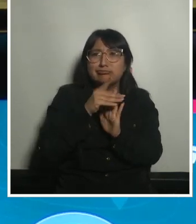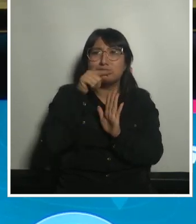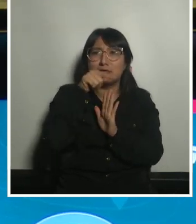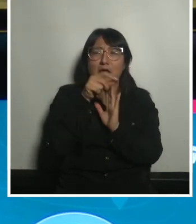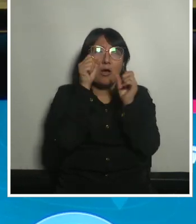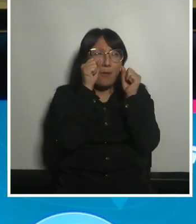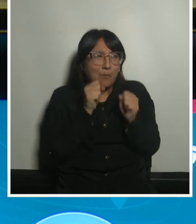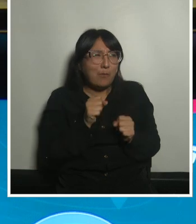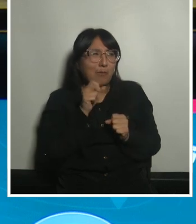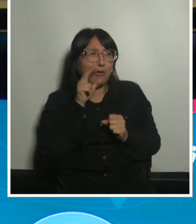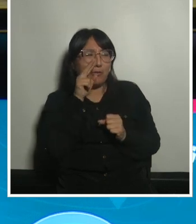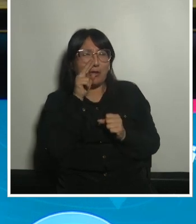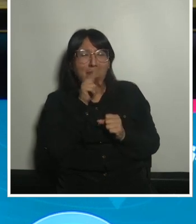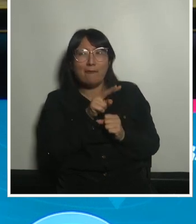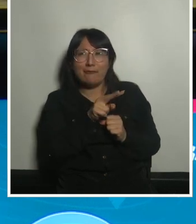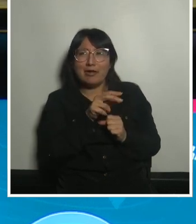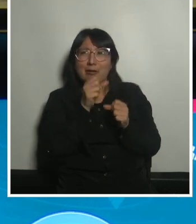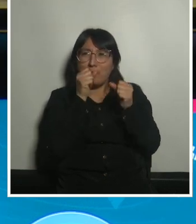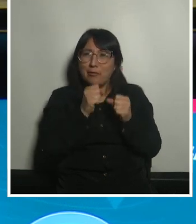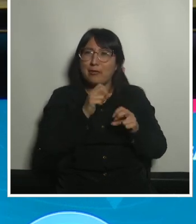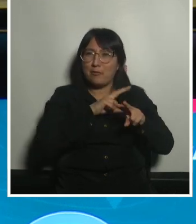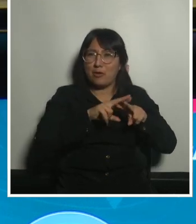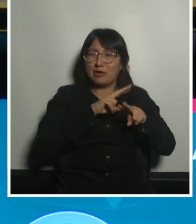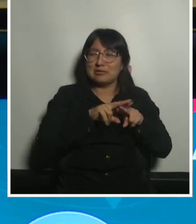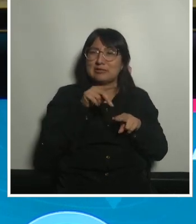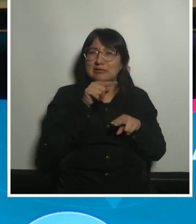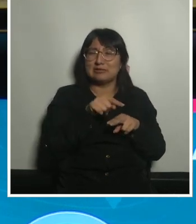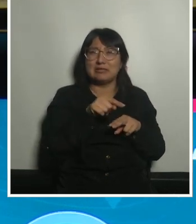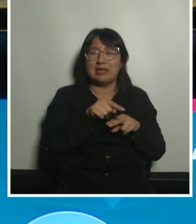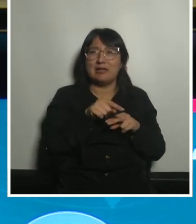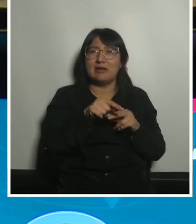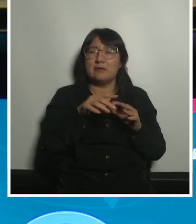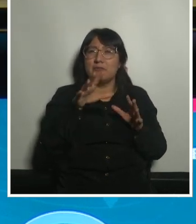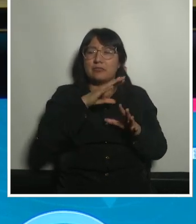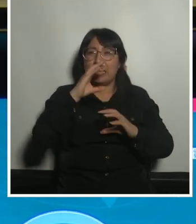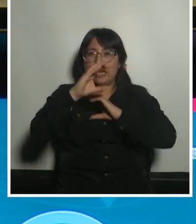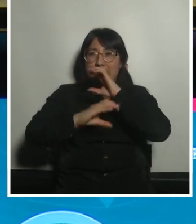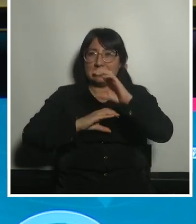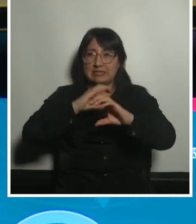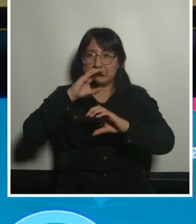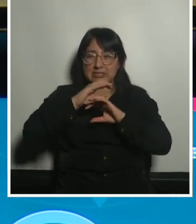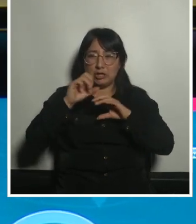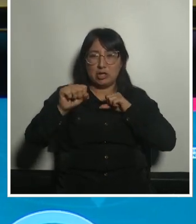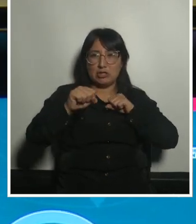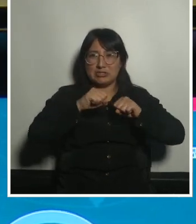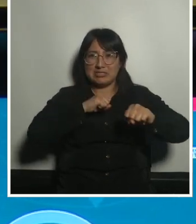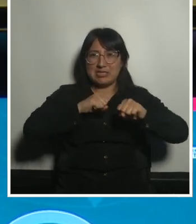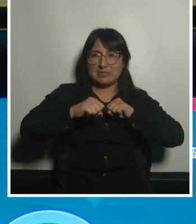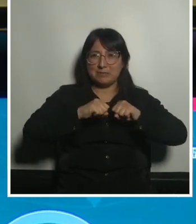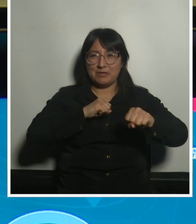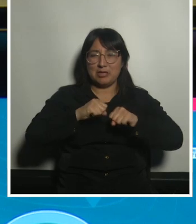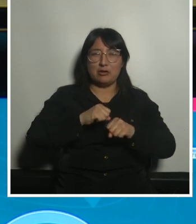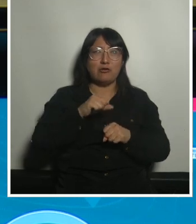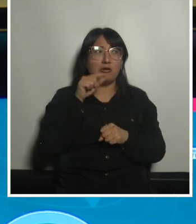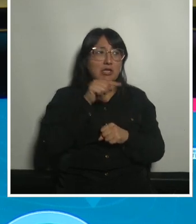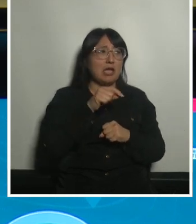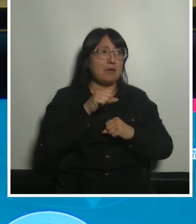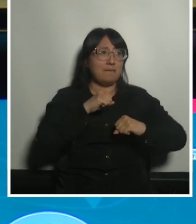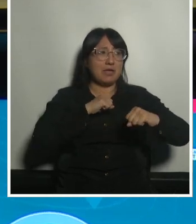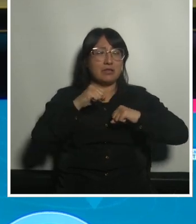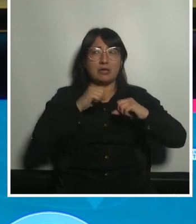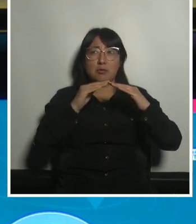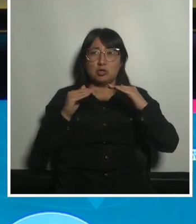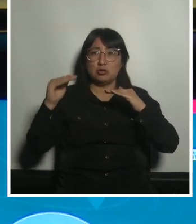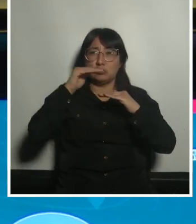podemos aplicar las fases del ciclo sísmico, donde incluso para terremotos